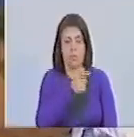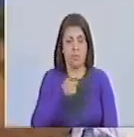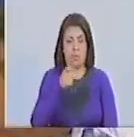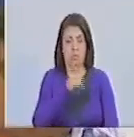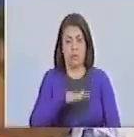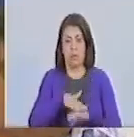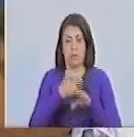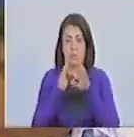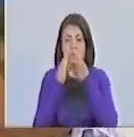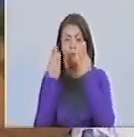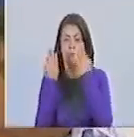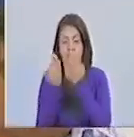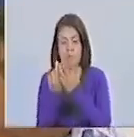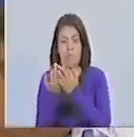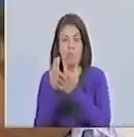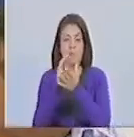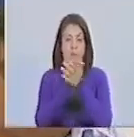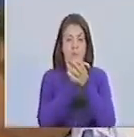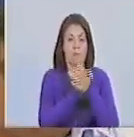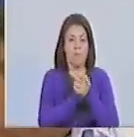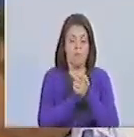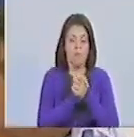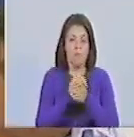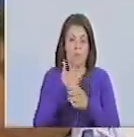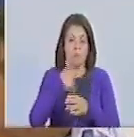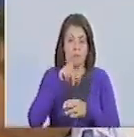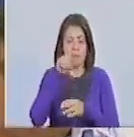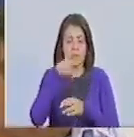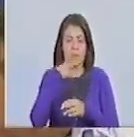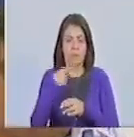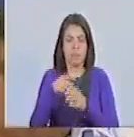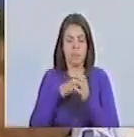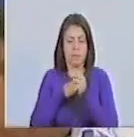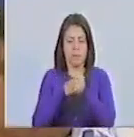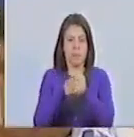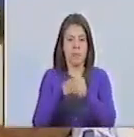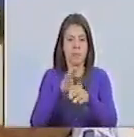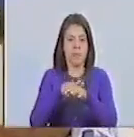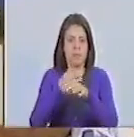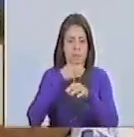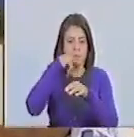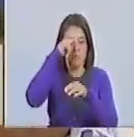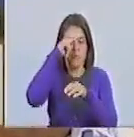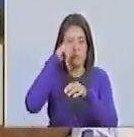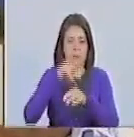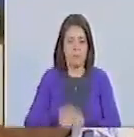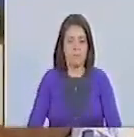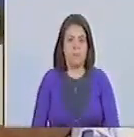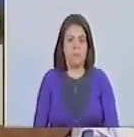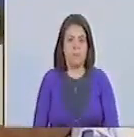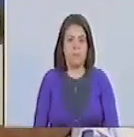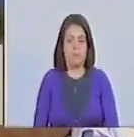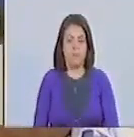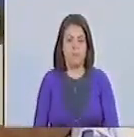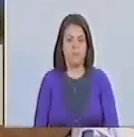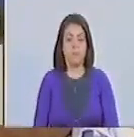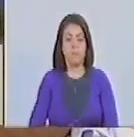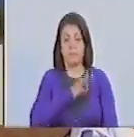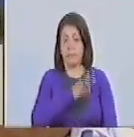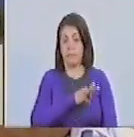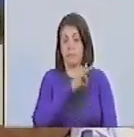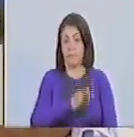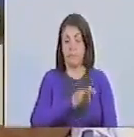por sus familiares, por sus amigos y, por supuesto, dirigida por sus padres, la